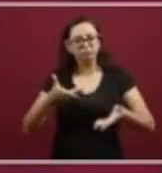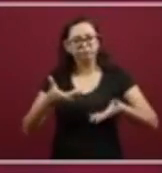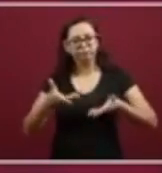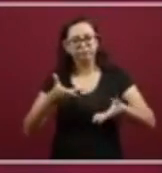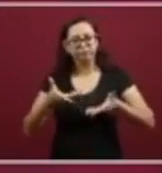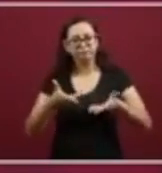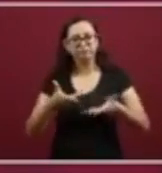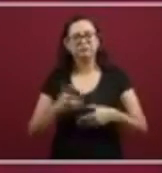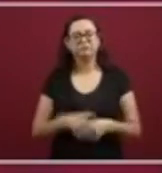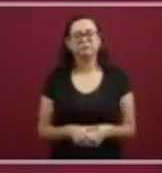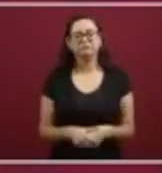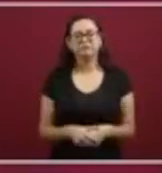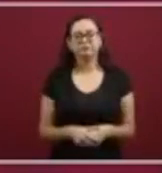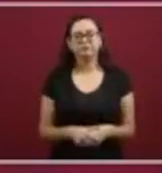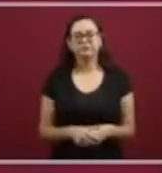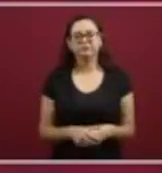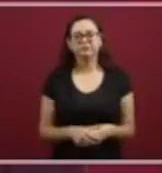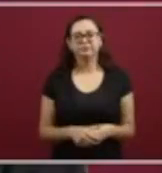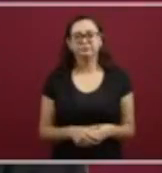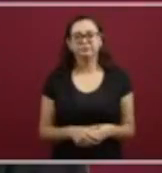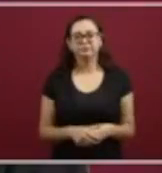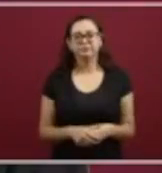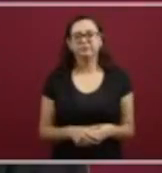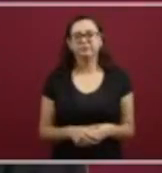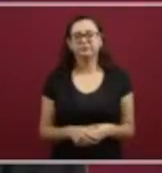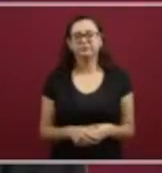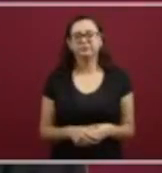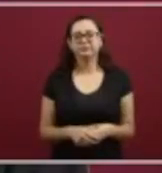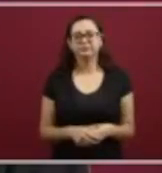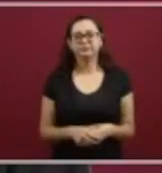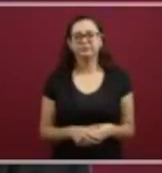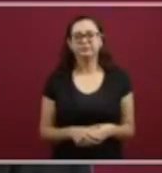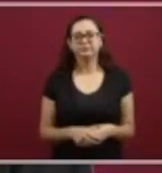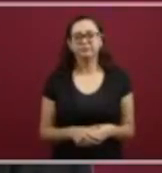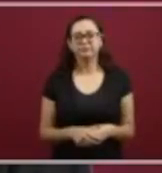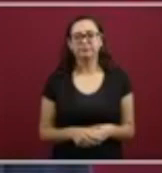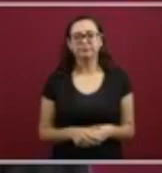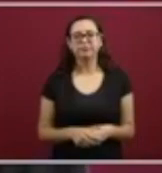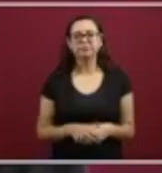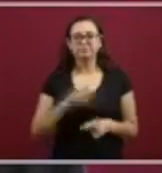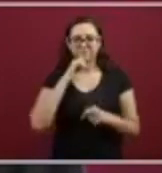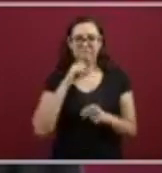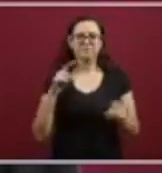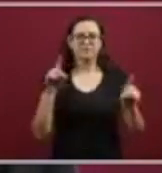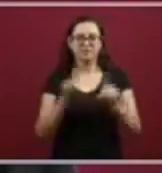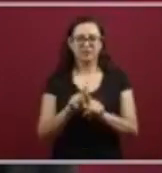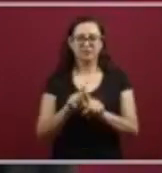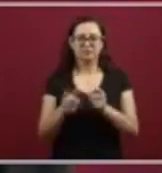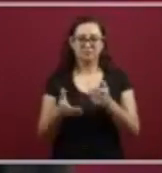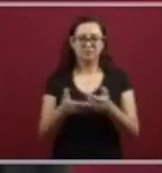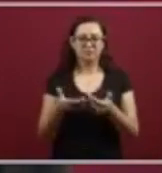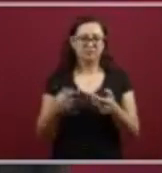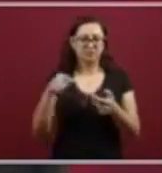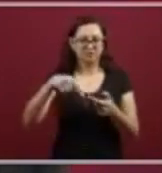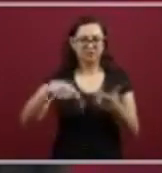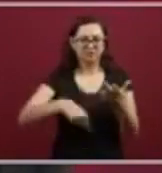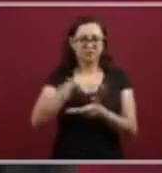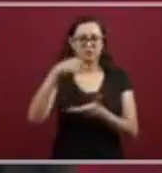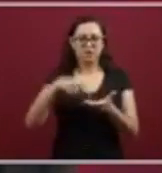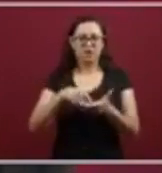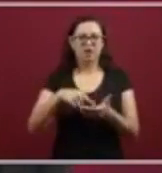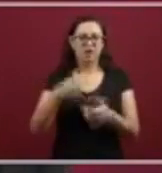tiene ahora el propósito de ser una ceremonia